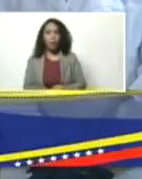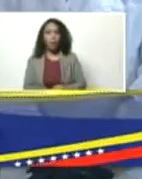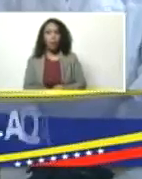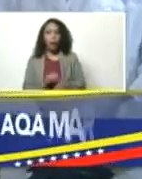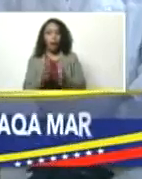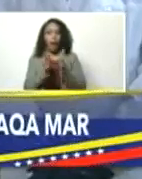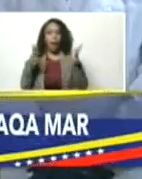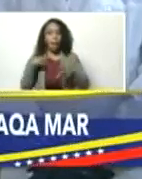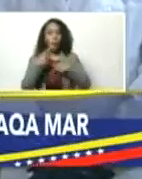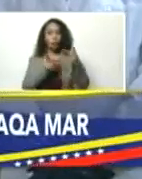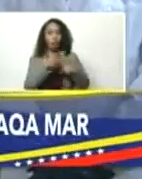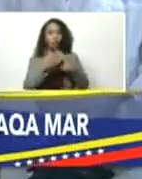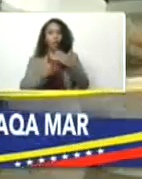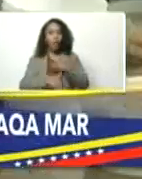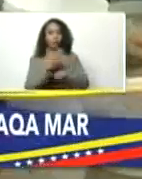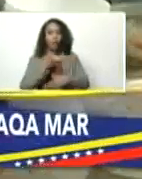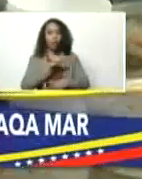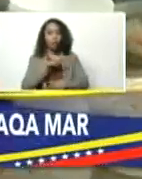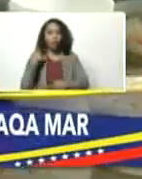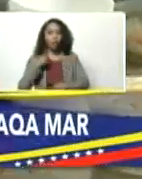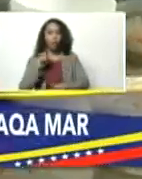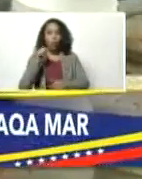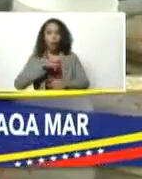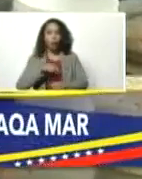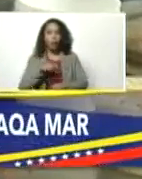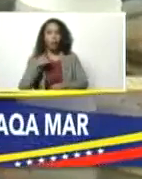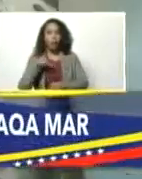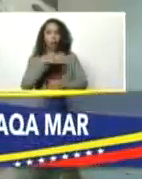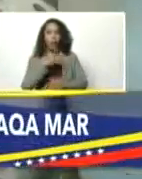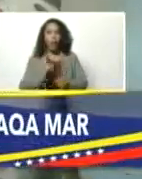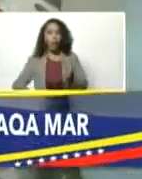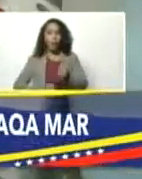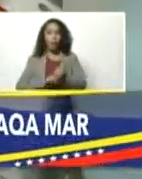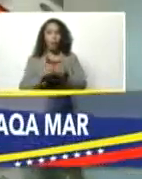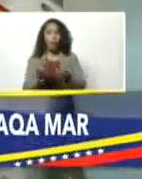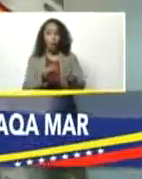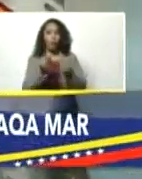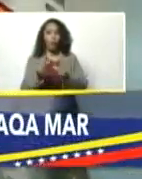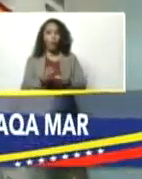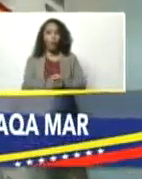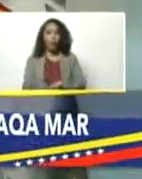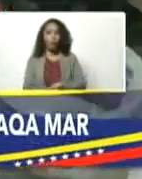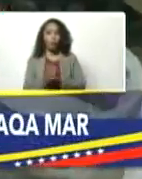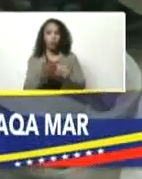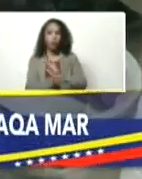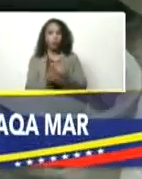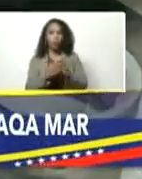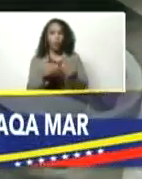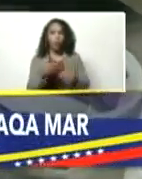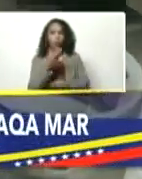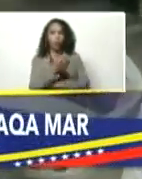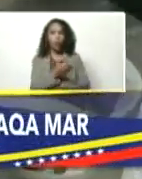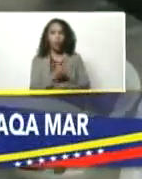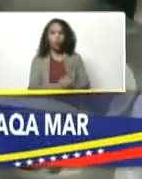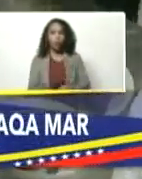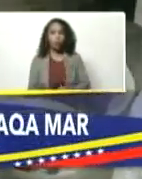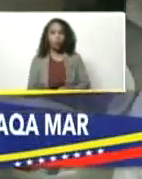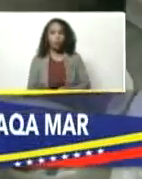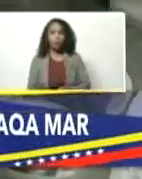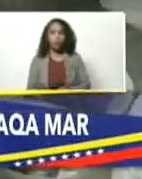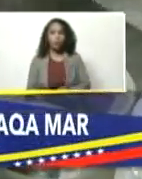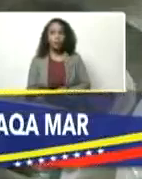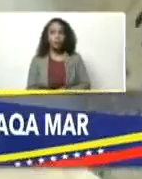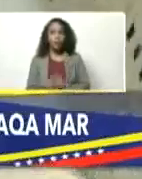gran progreso y el avance que estamos teniendo, luego del apoyo que ustedes nos han brindado, sobre todo ustedes, presidente, vicepresidenta,